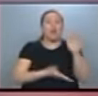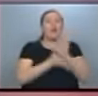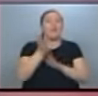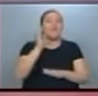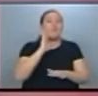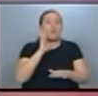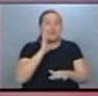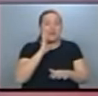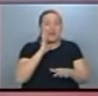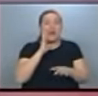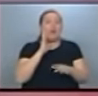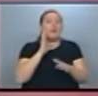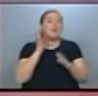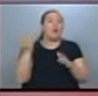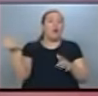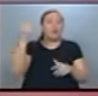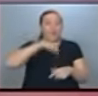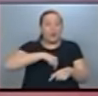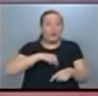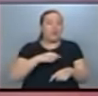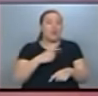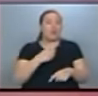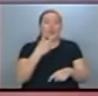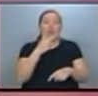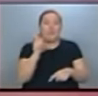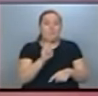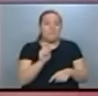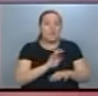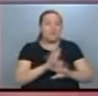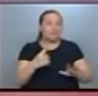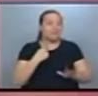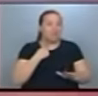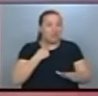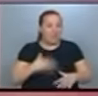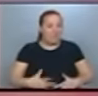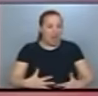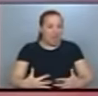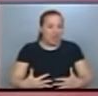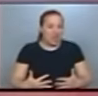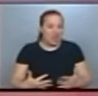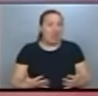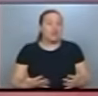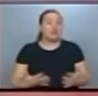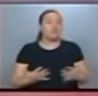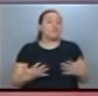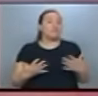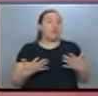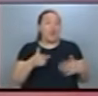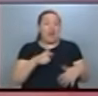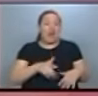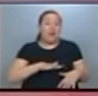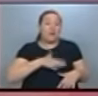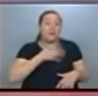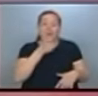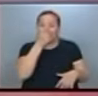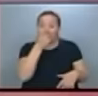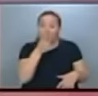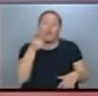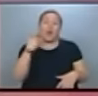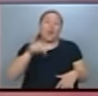Miami, estuvieron juntos, se volvieron y en 2 meses quedó embarazada. Este romance rapidísimo en este muchacho generó